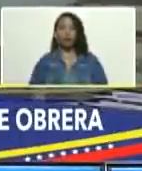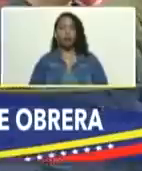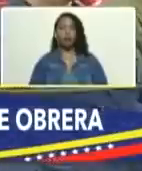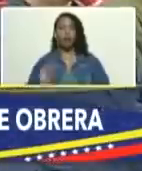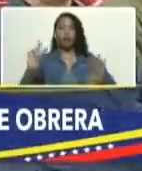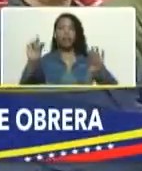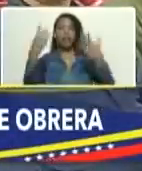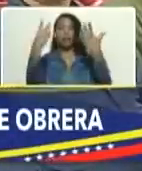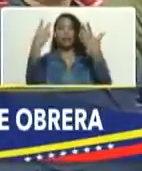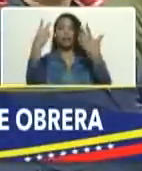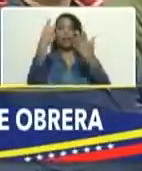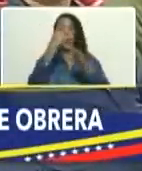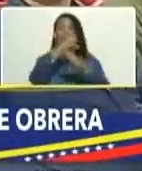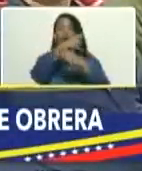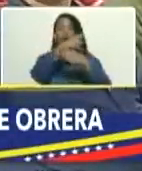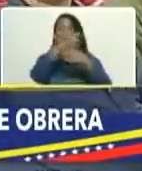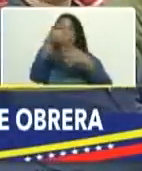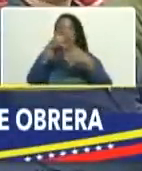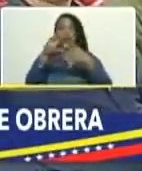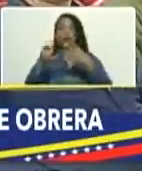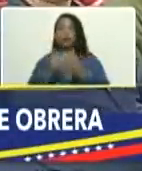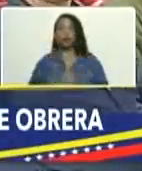Séptima línea.